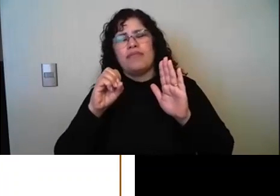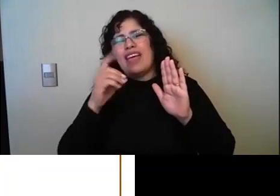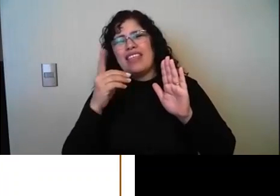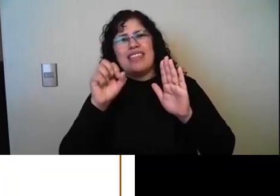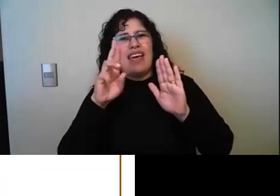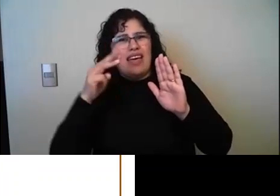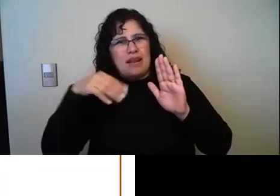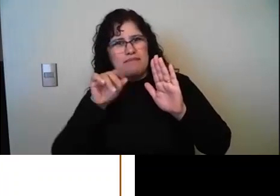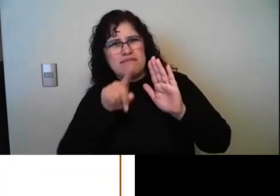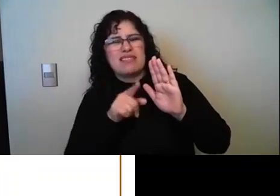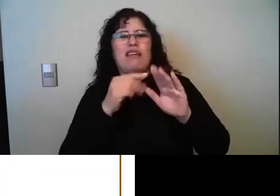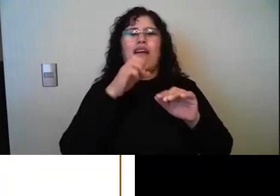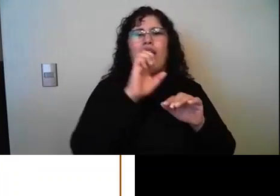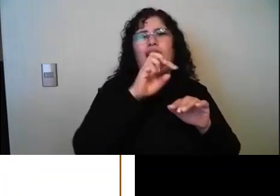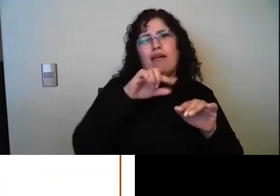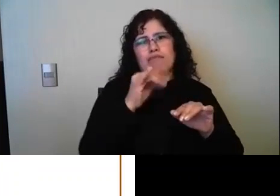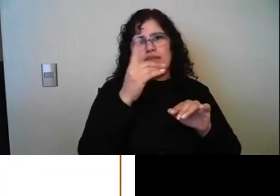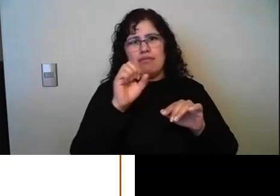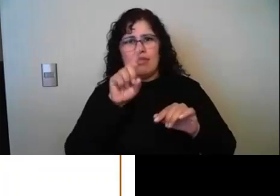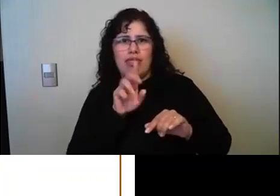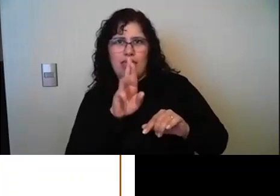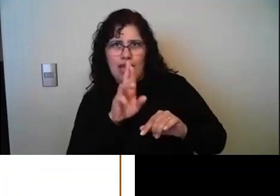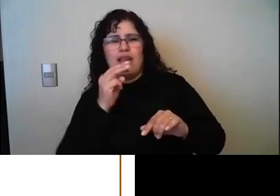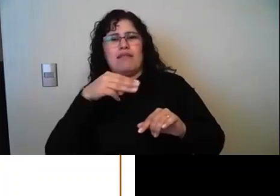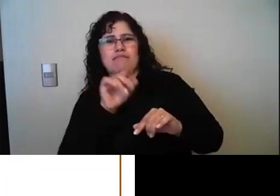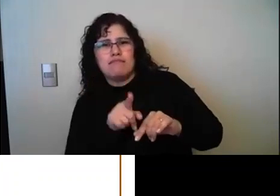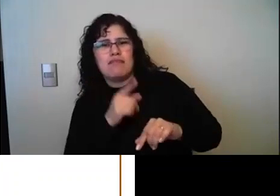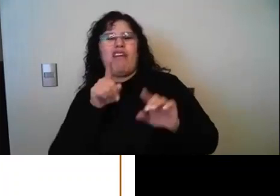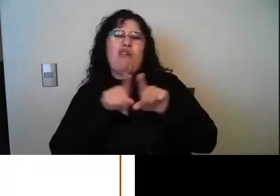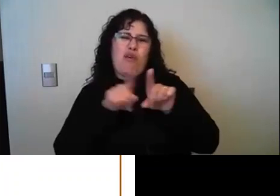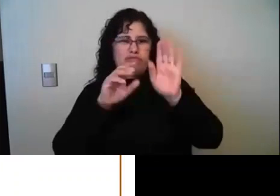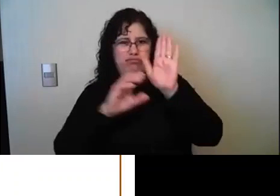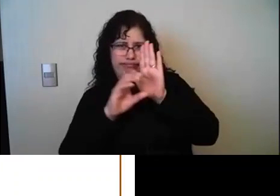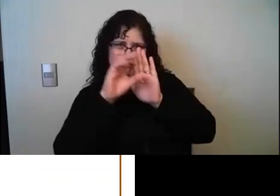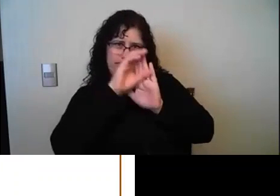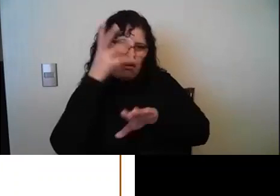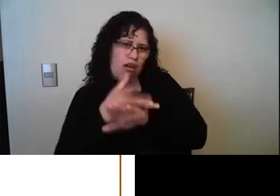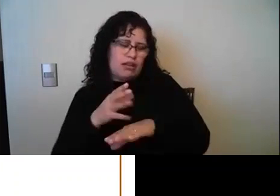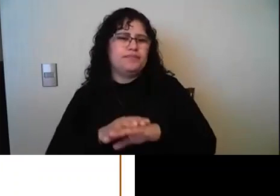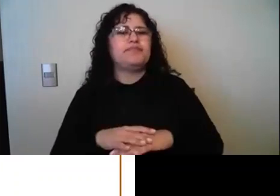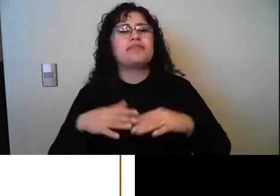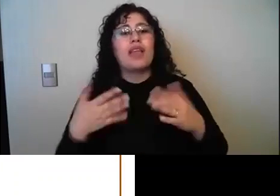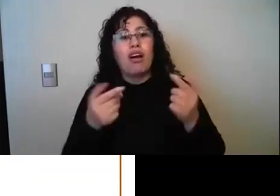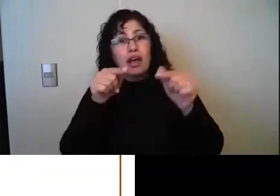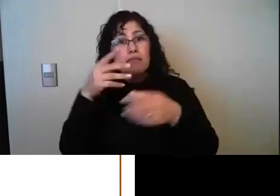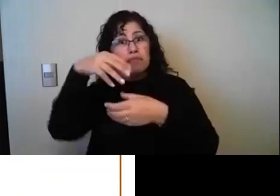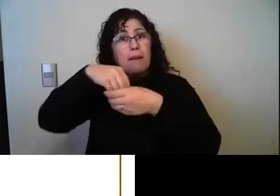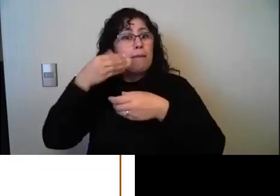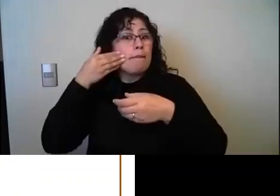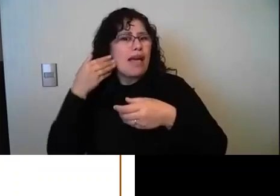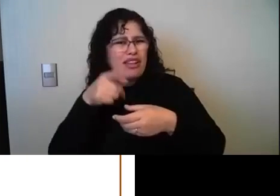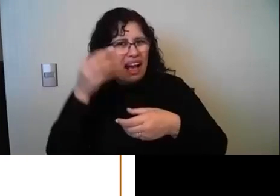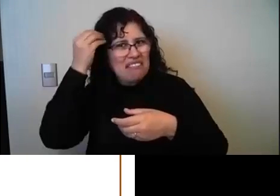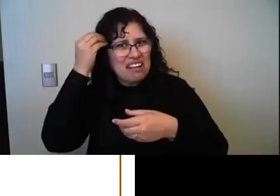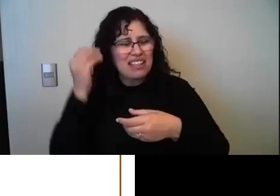nosotros tenemos el receptor, volvemos a la misma imagen que teníamos, lo que vimos en médula espinal. Esto es un